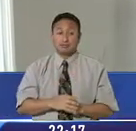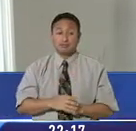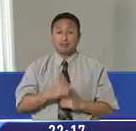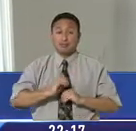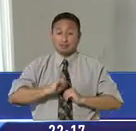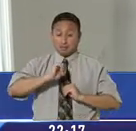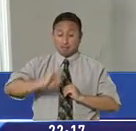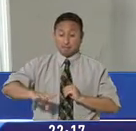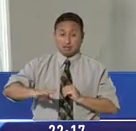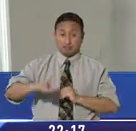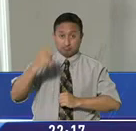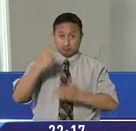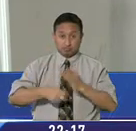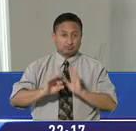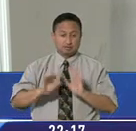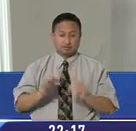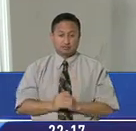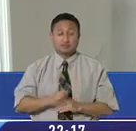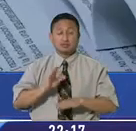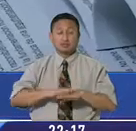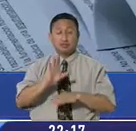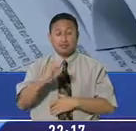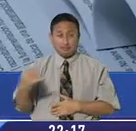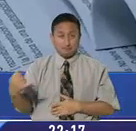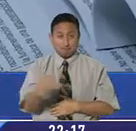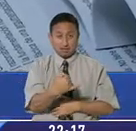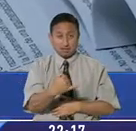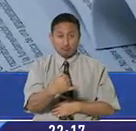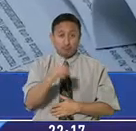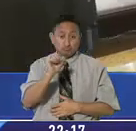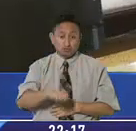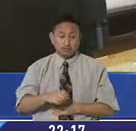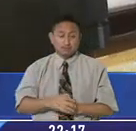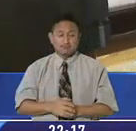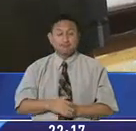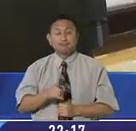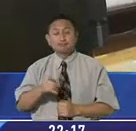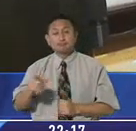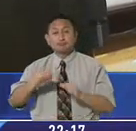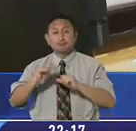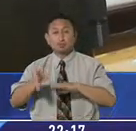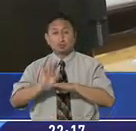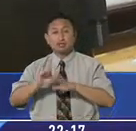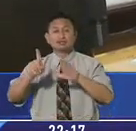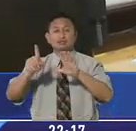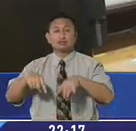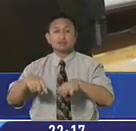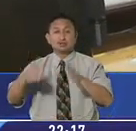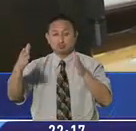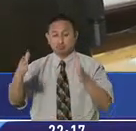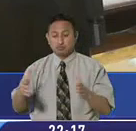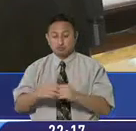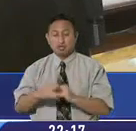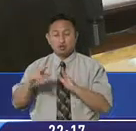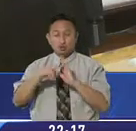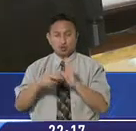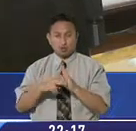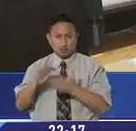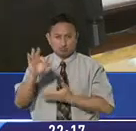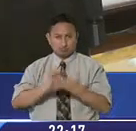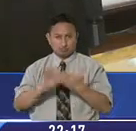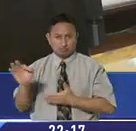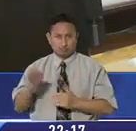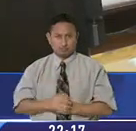aborto cuando el embarazo es producto de una violación. Dio plazo legislativo 6 meses para que apruebe la normativa,